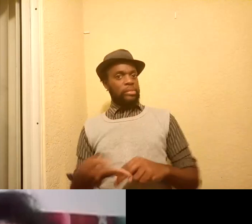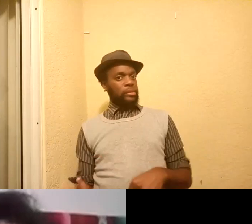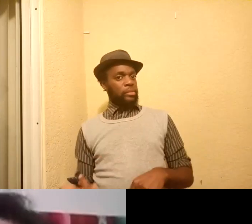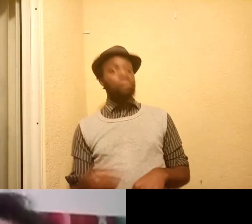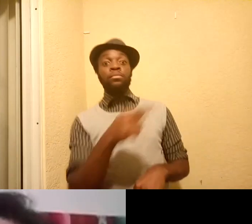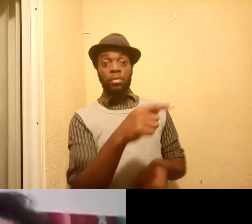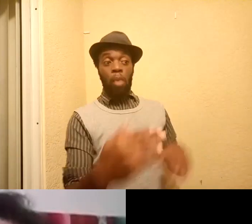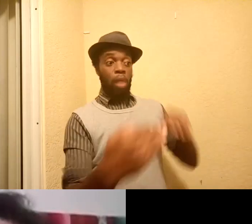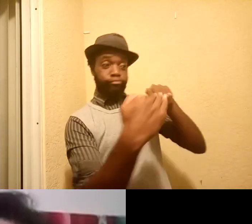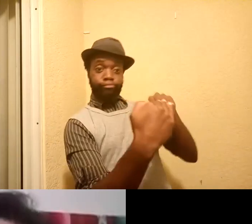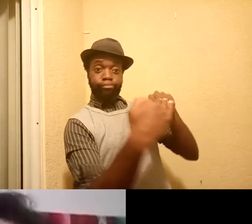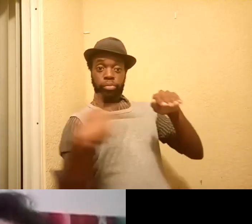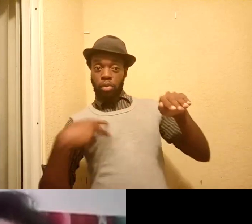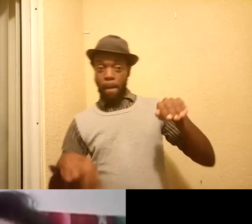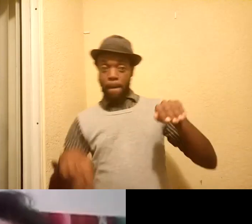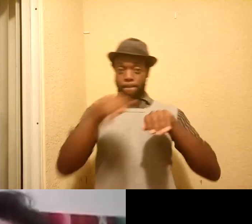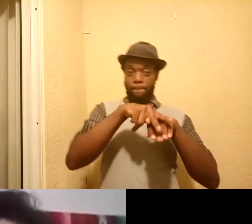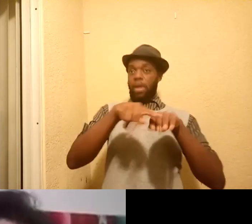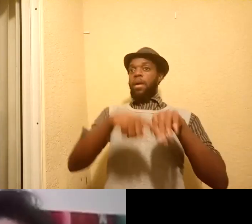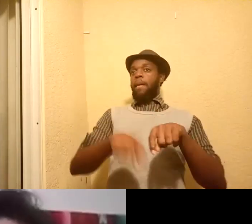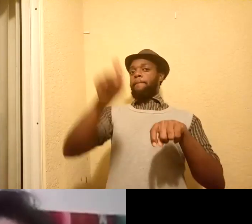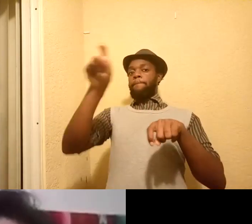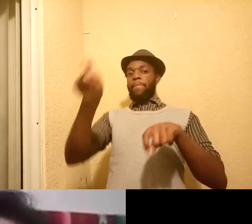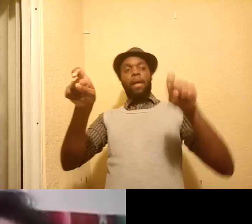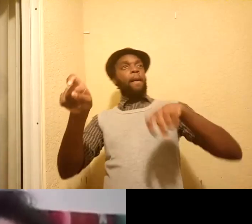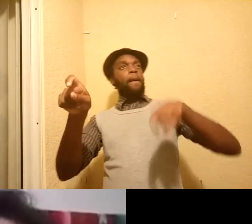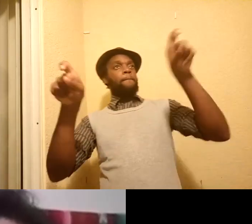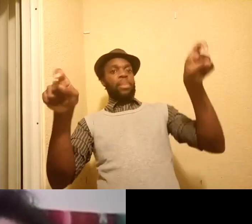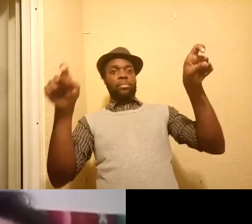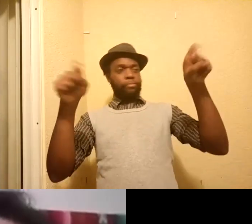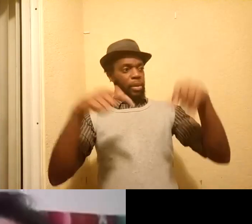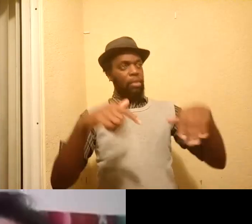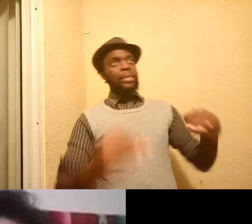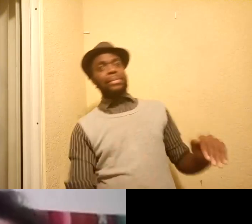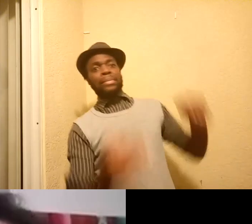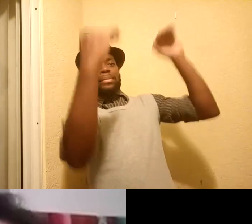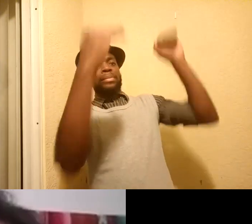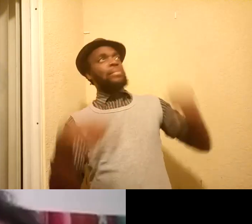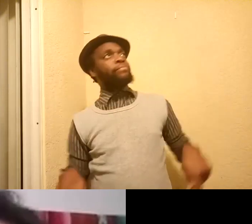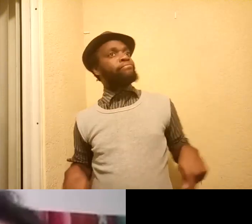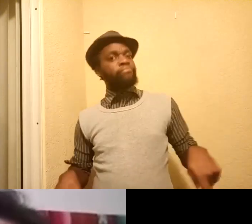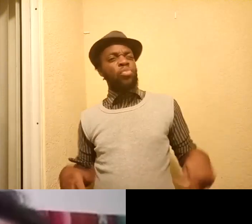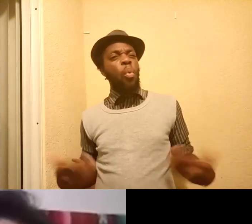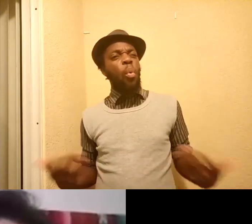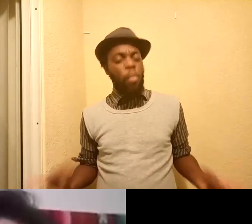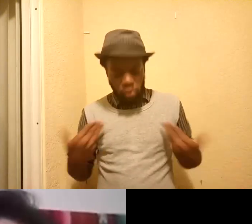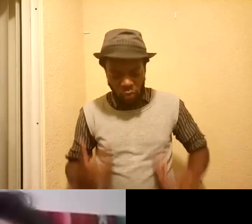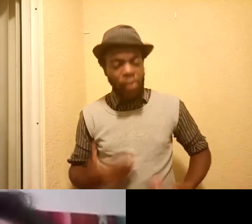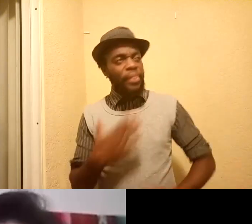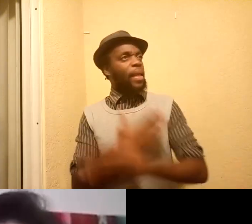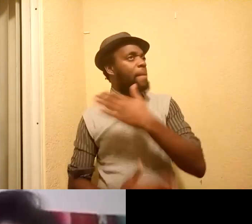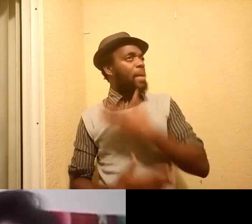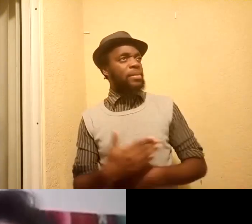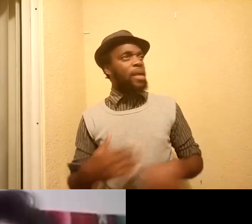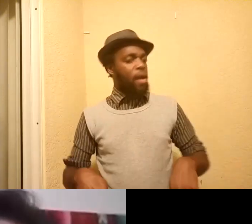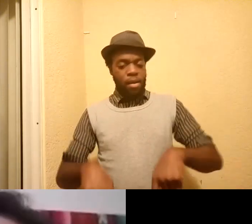altas, que las camillas ginecológicas a las que las mujeres, en especial con discapacidad física, no